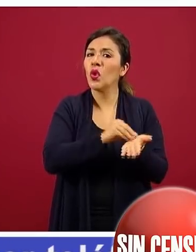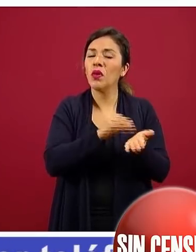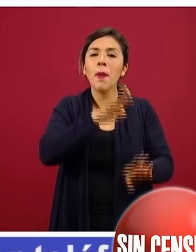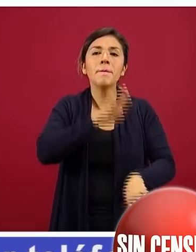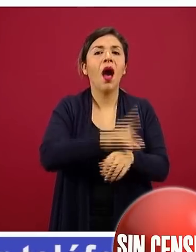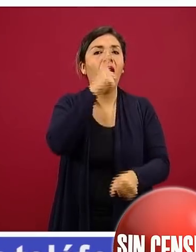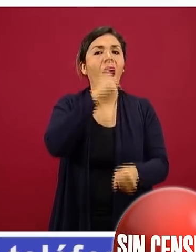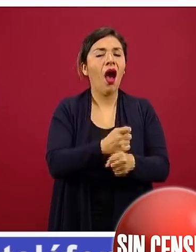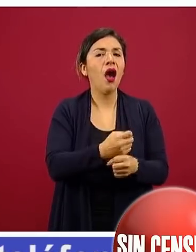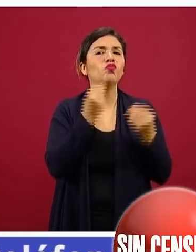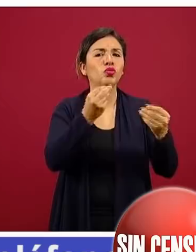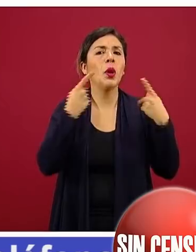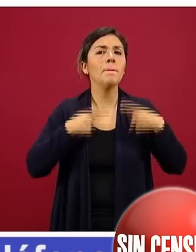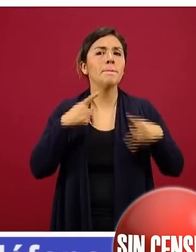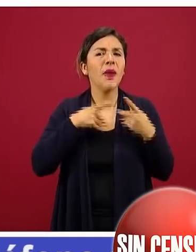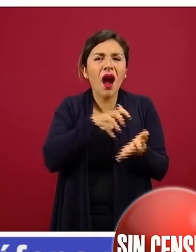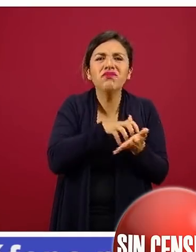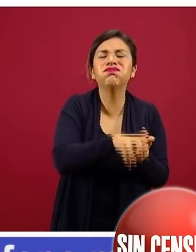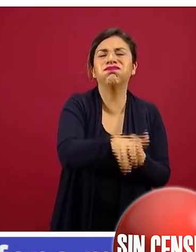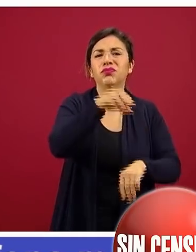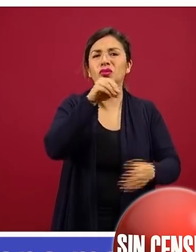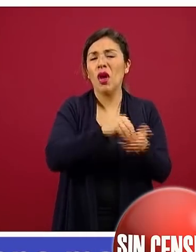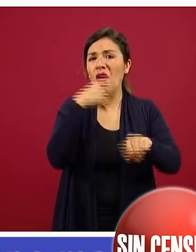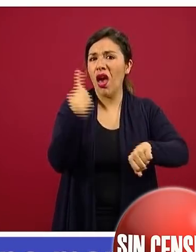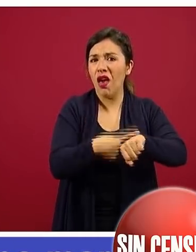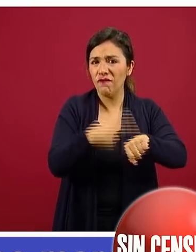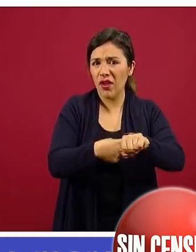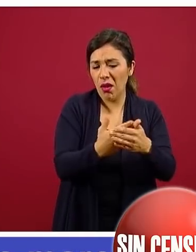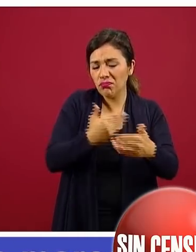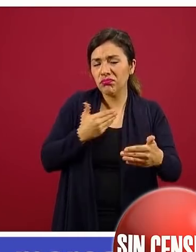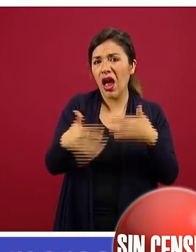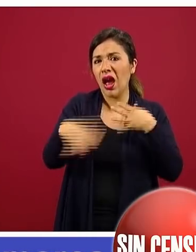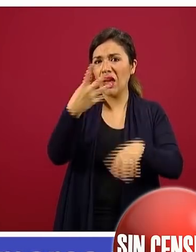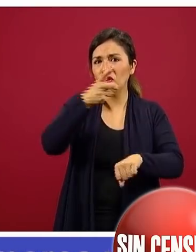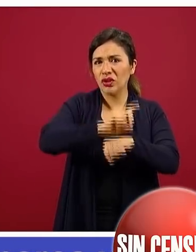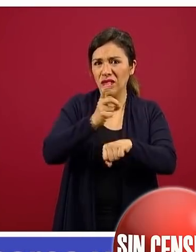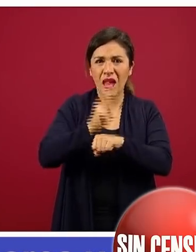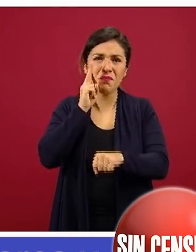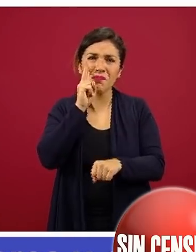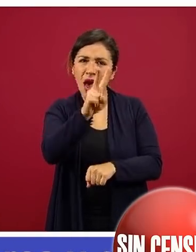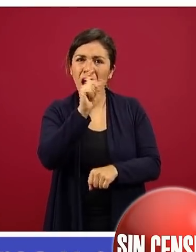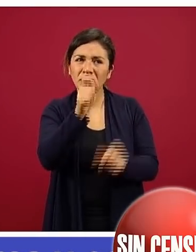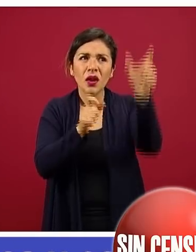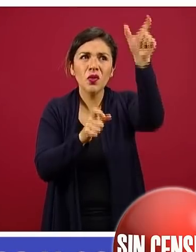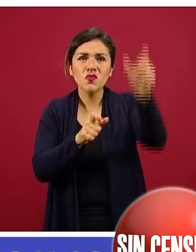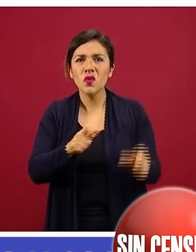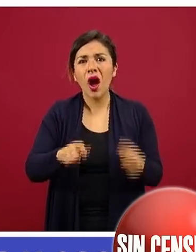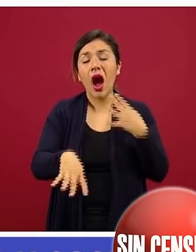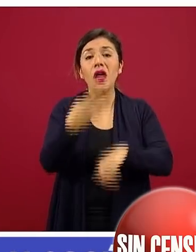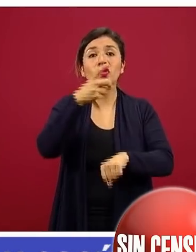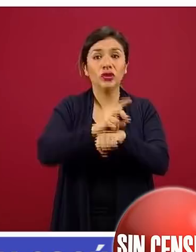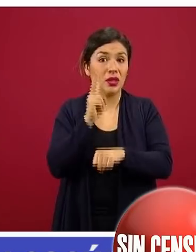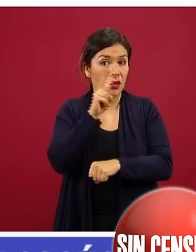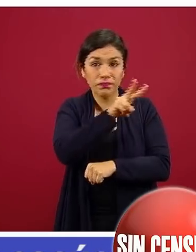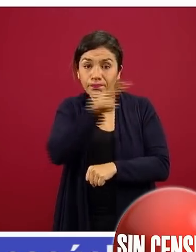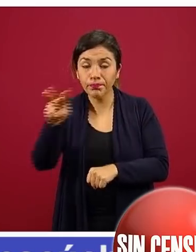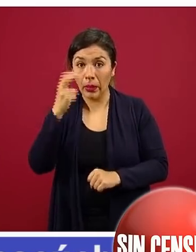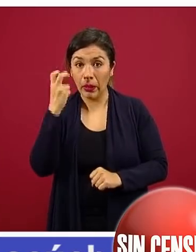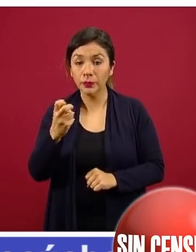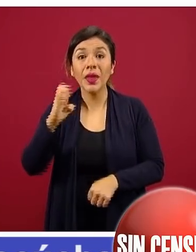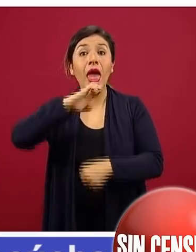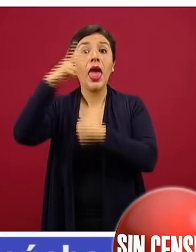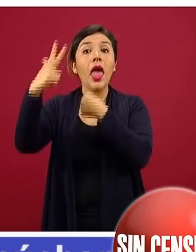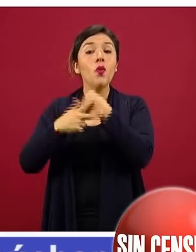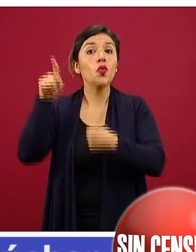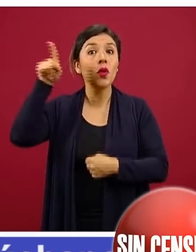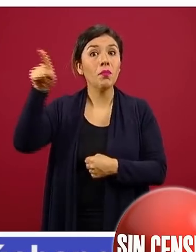de casos activos en los últimos 14 días. Lo que se muestra en las gráficas de barras es en los últimos 14 días. Y Europa, que